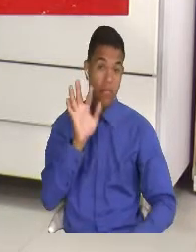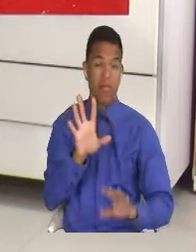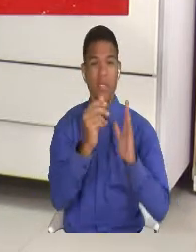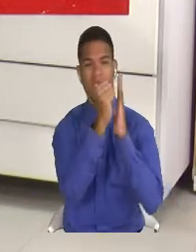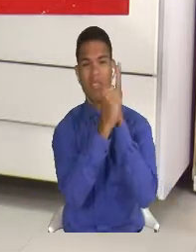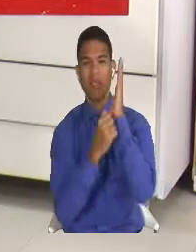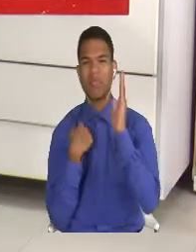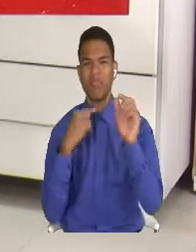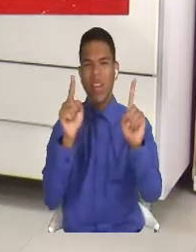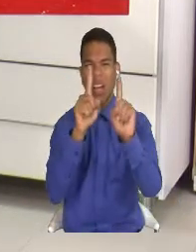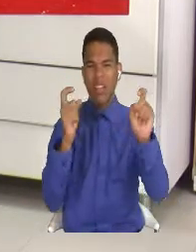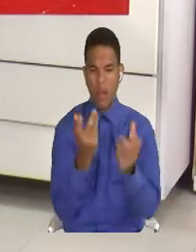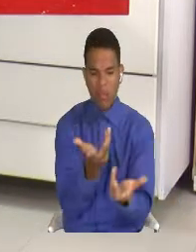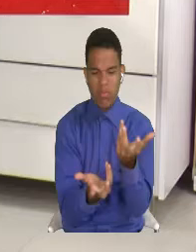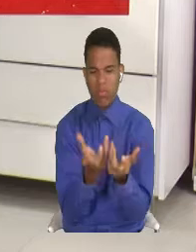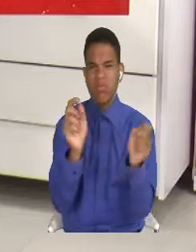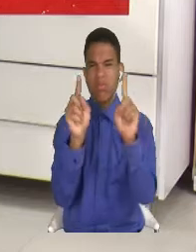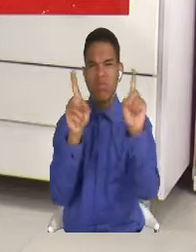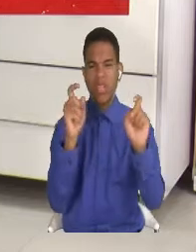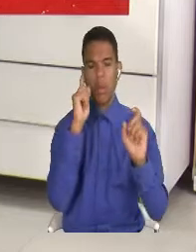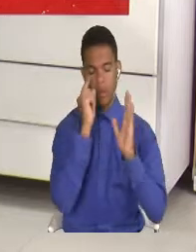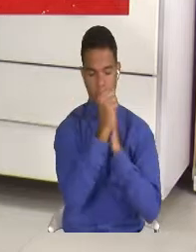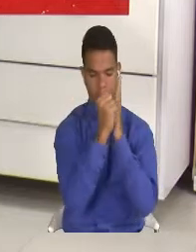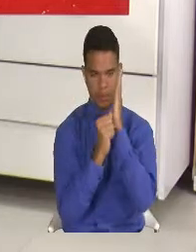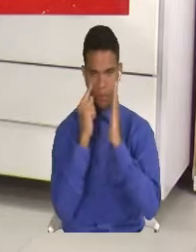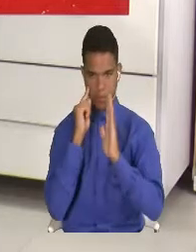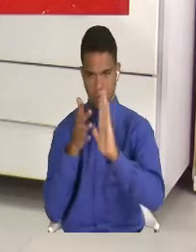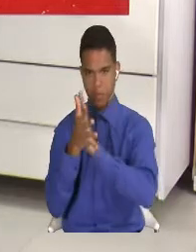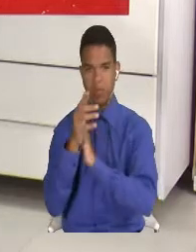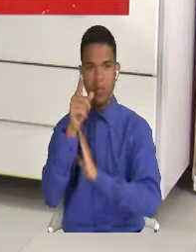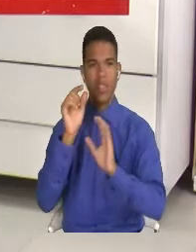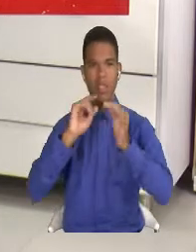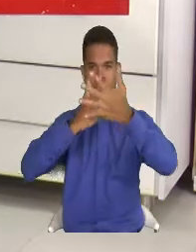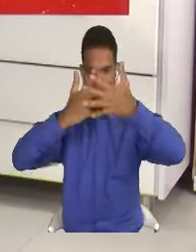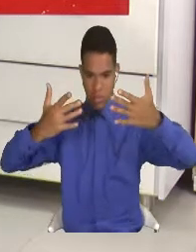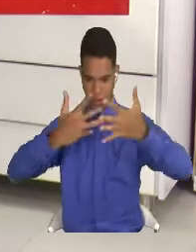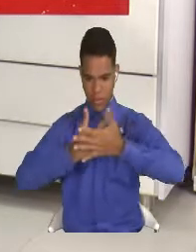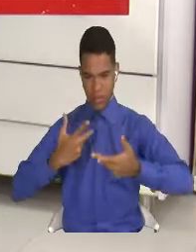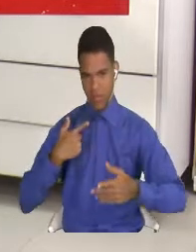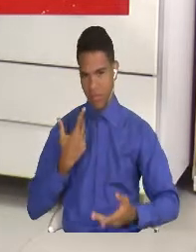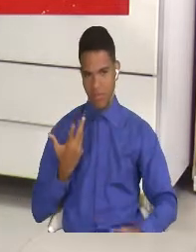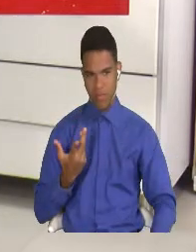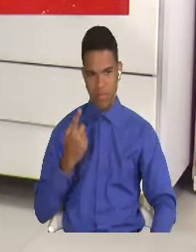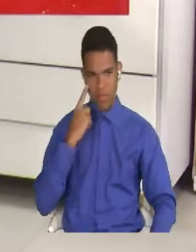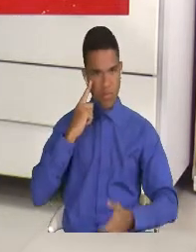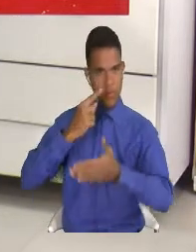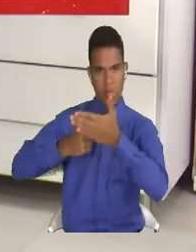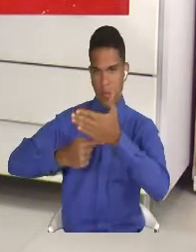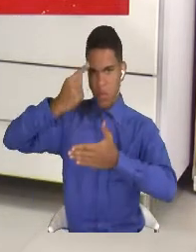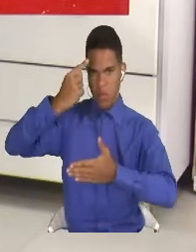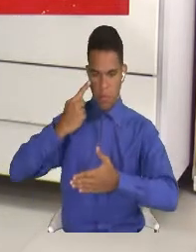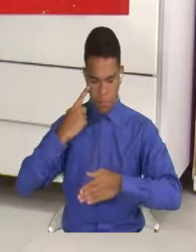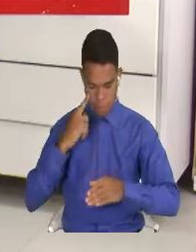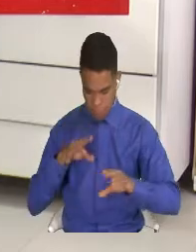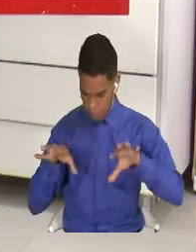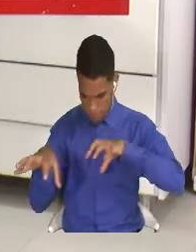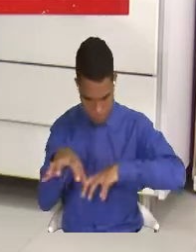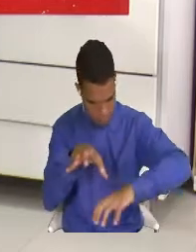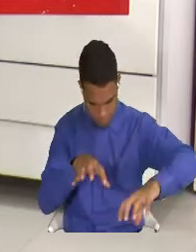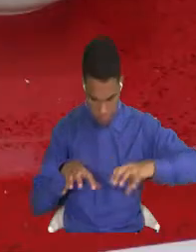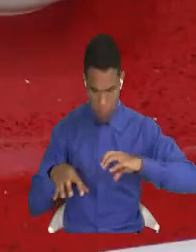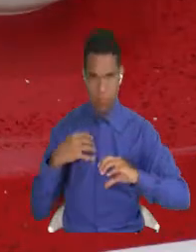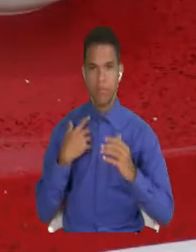día de hoy? Listo, Rochi, el recetario hoy no lo vieron hoy, no lo mandamos, hoy lo vamos a hacer aquí en directo. El recetario es, digamos, voy a